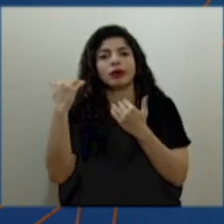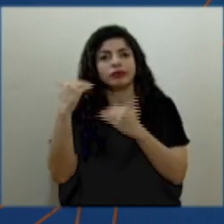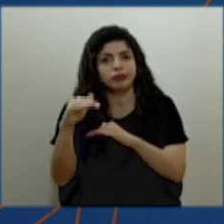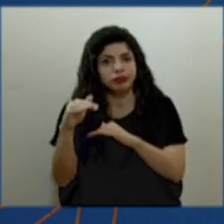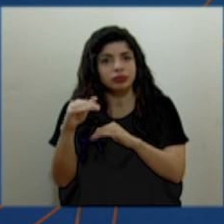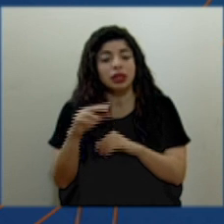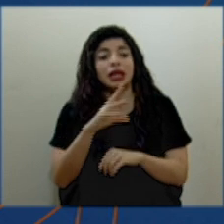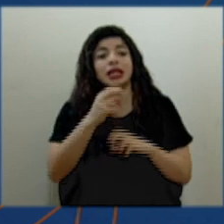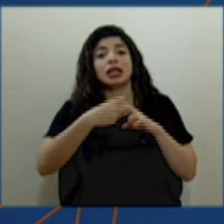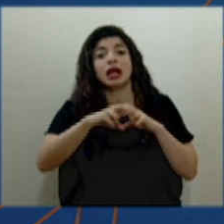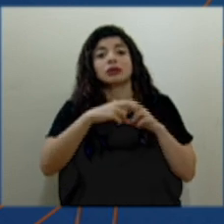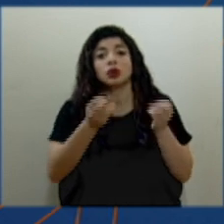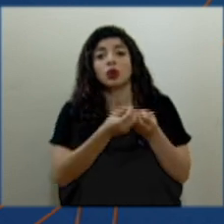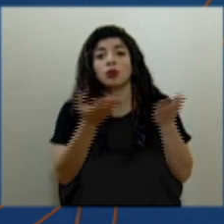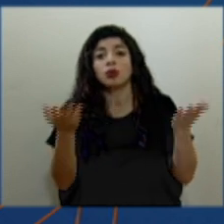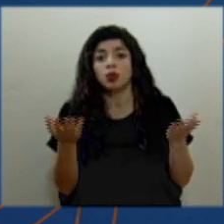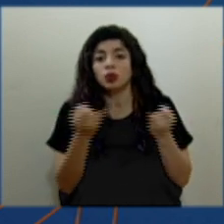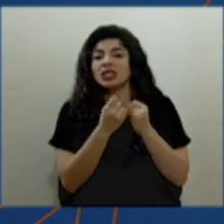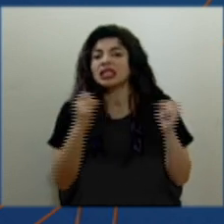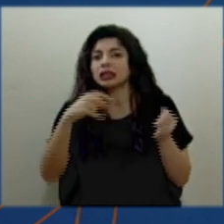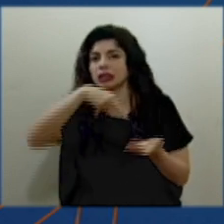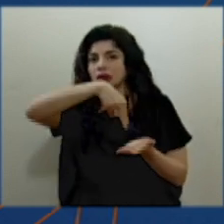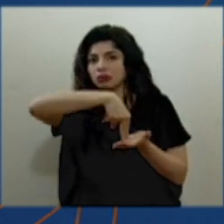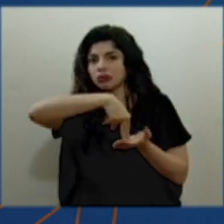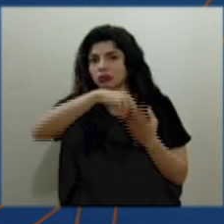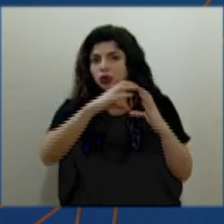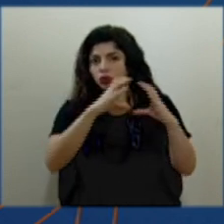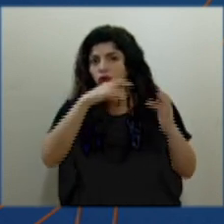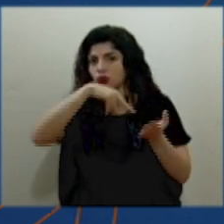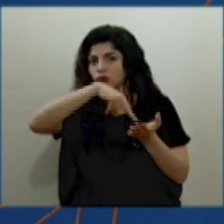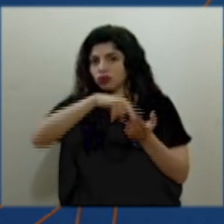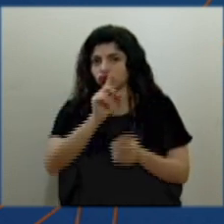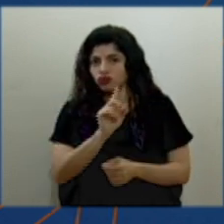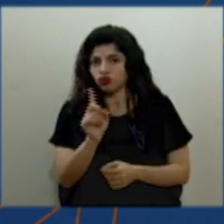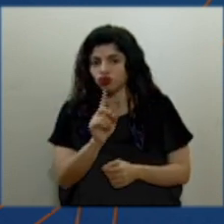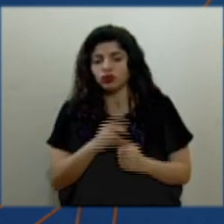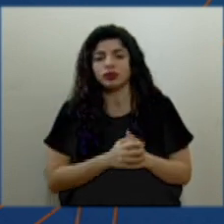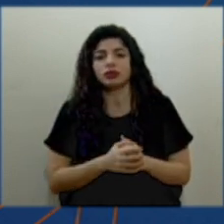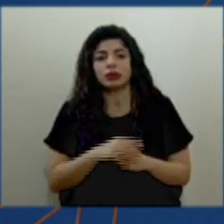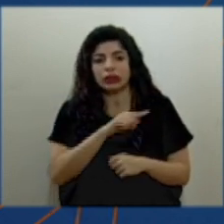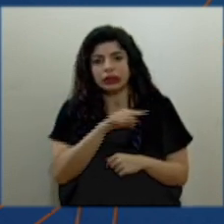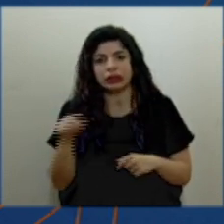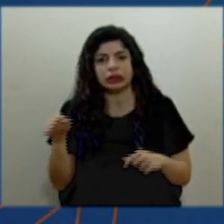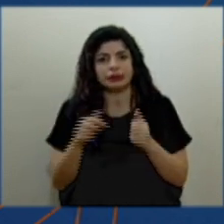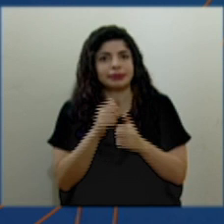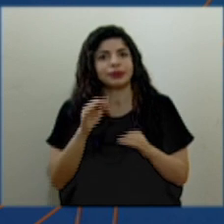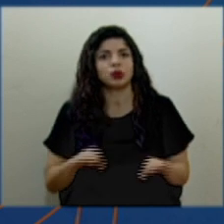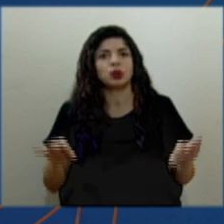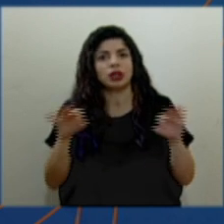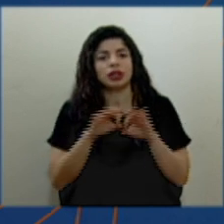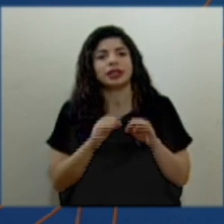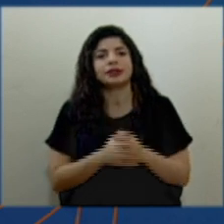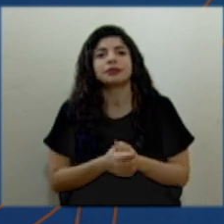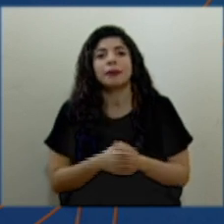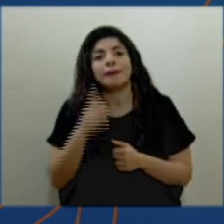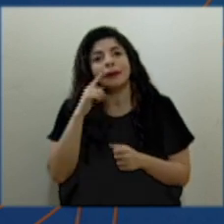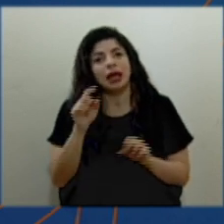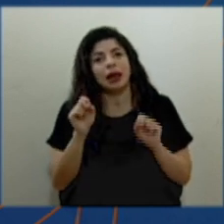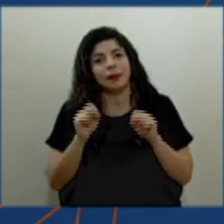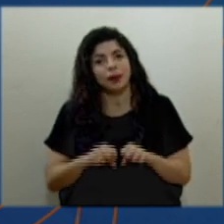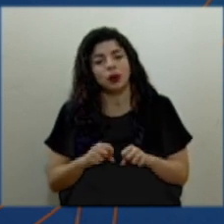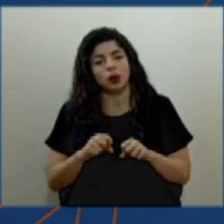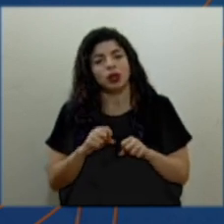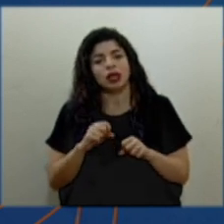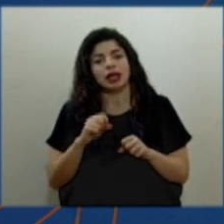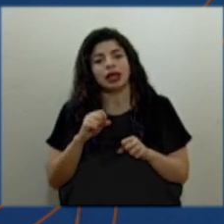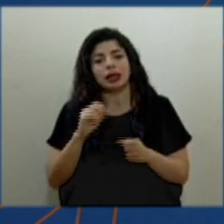el transporte público sin usuarios de pie también se mantiene como una medida importante para poder